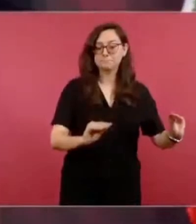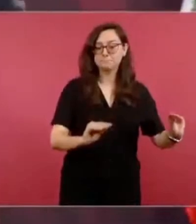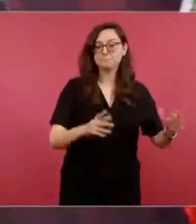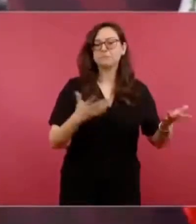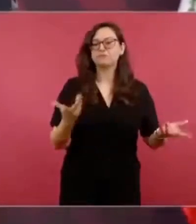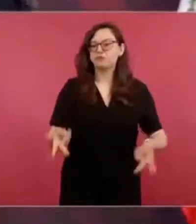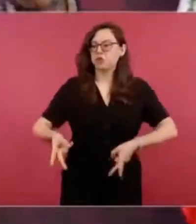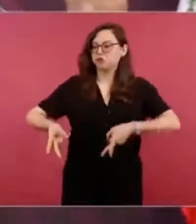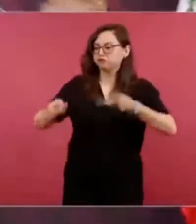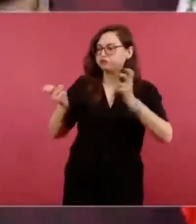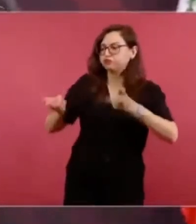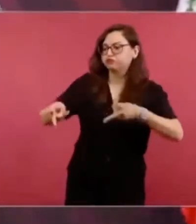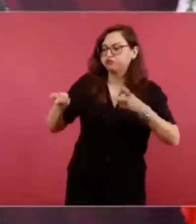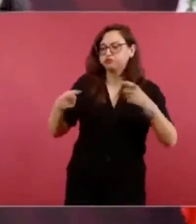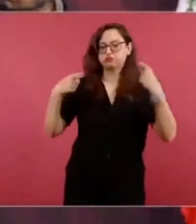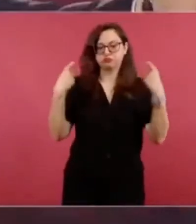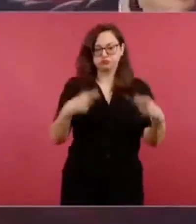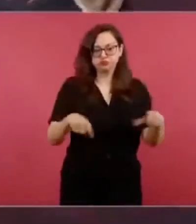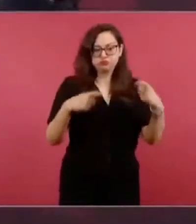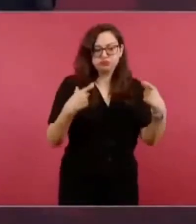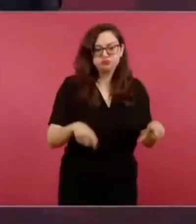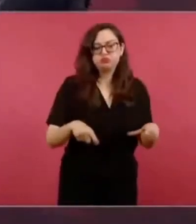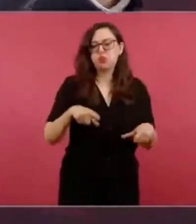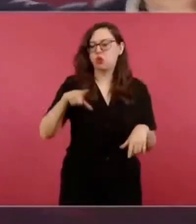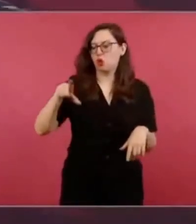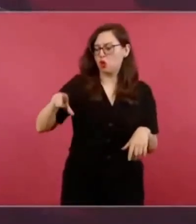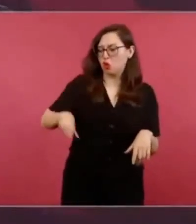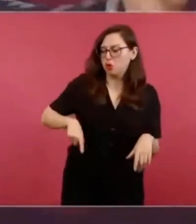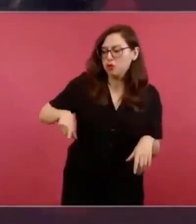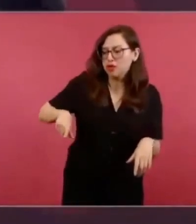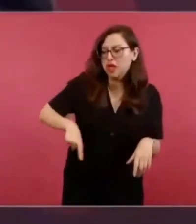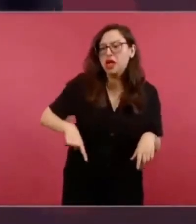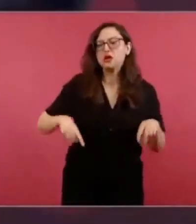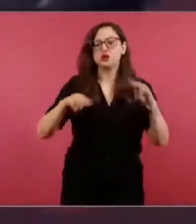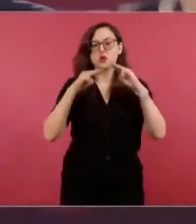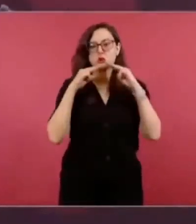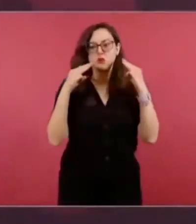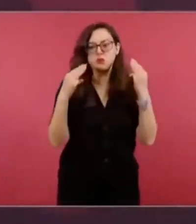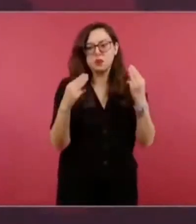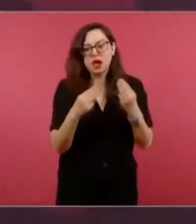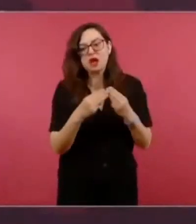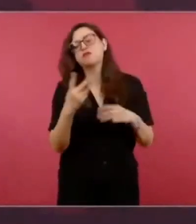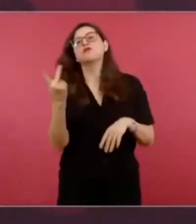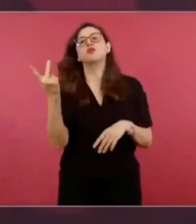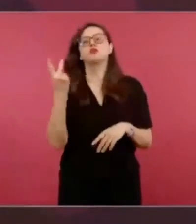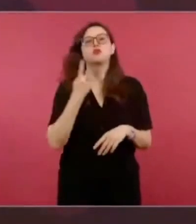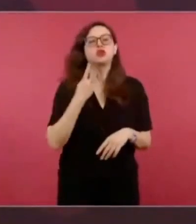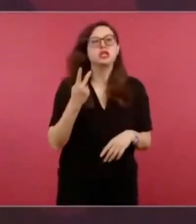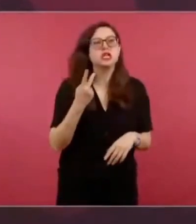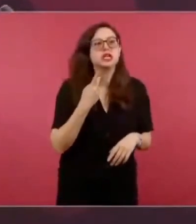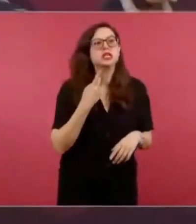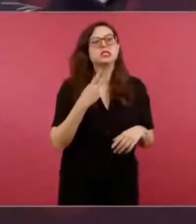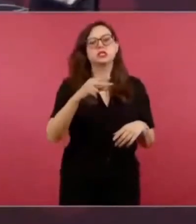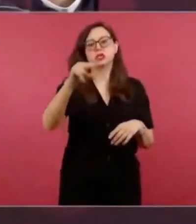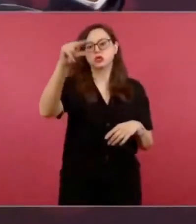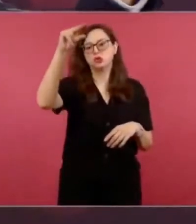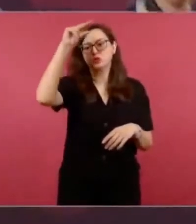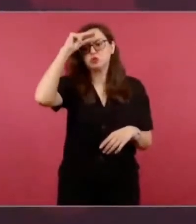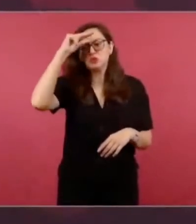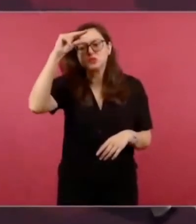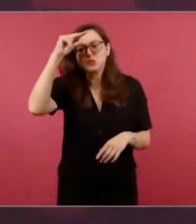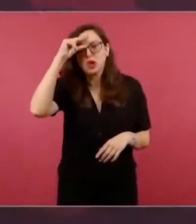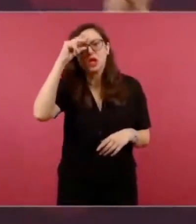influencia, gobernantes al servicio de la mafia del poder, intelectuales orgánicos,